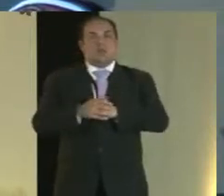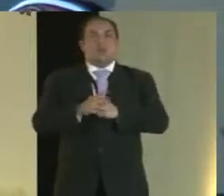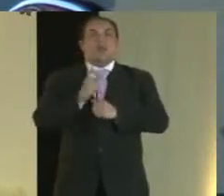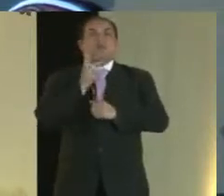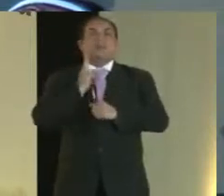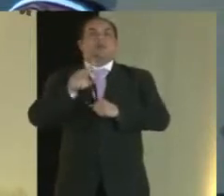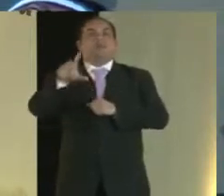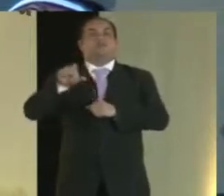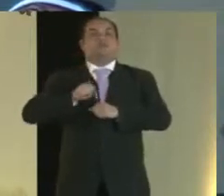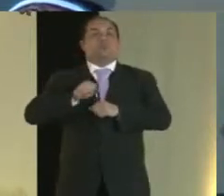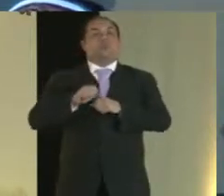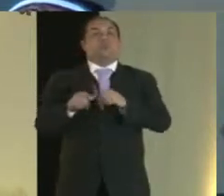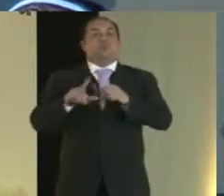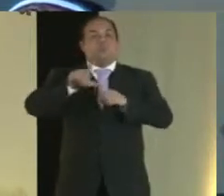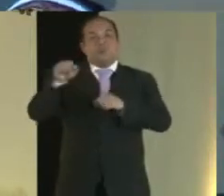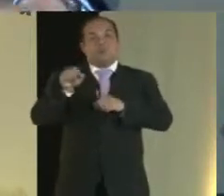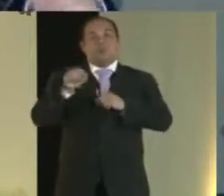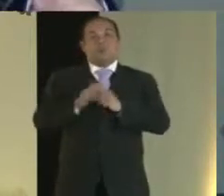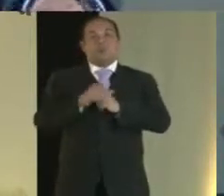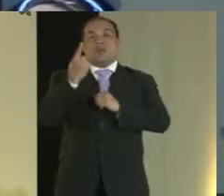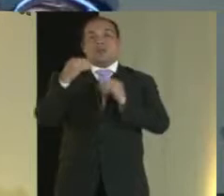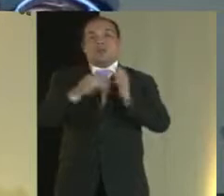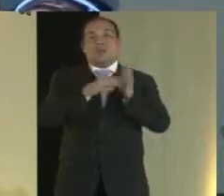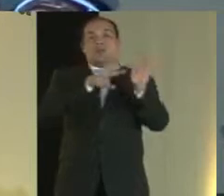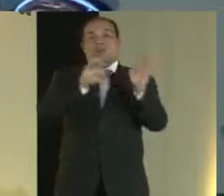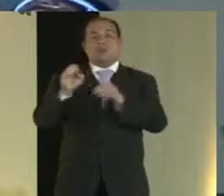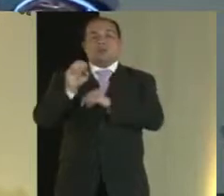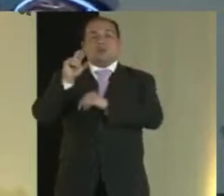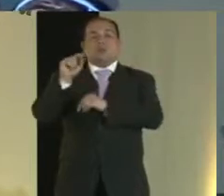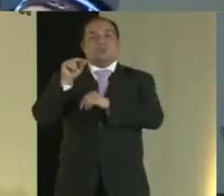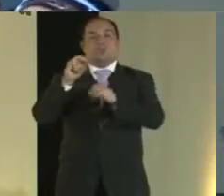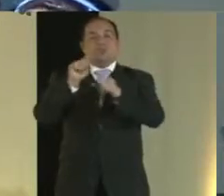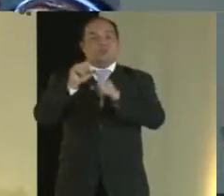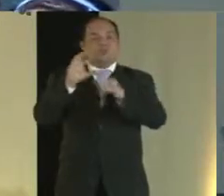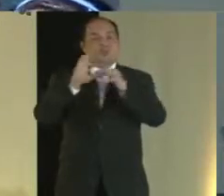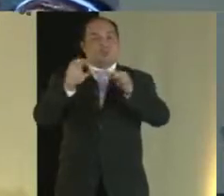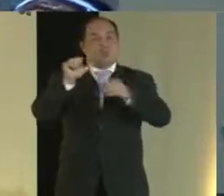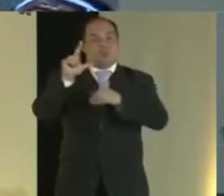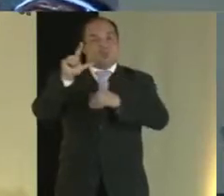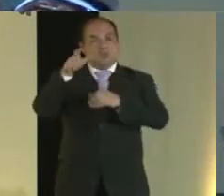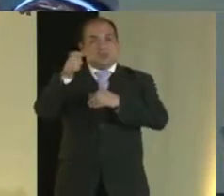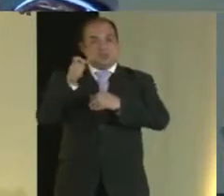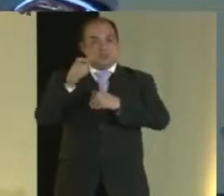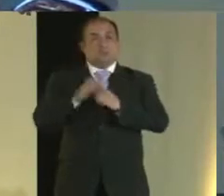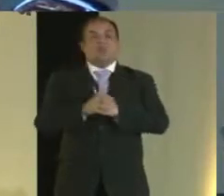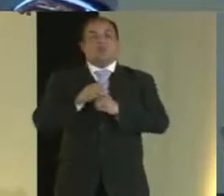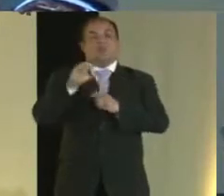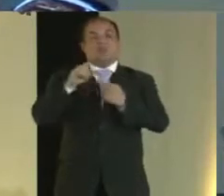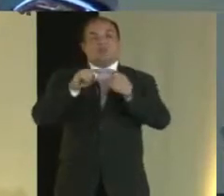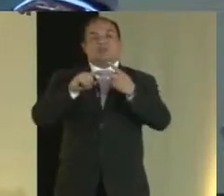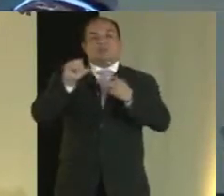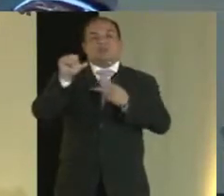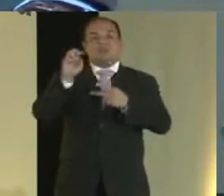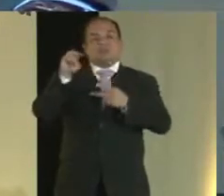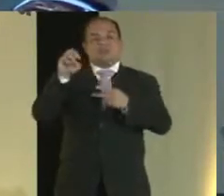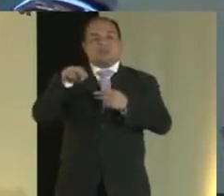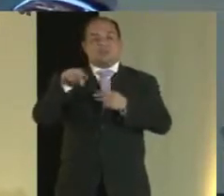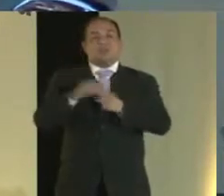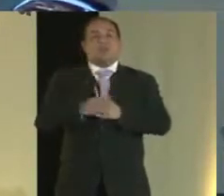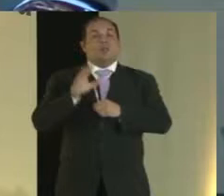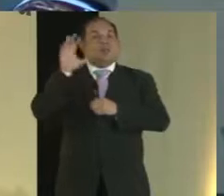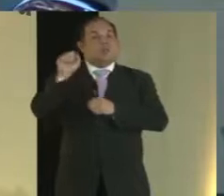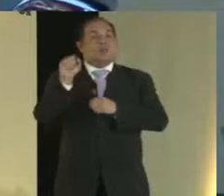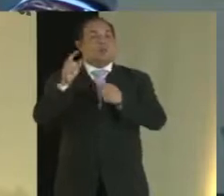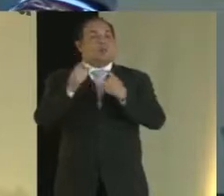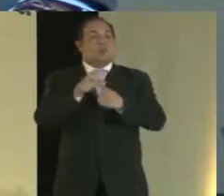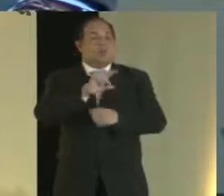petrolera. En cambio, durante los años 80, también lo ha explicado Alex y Carmen, los sindicatos, especialmente